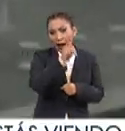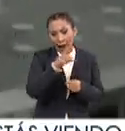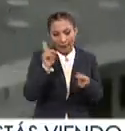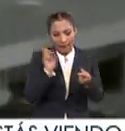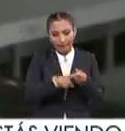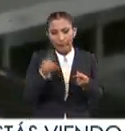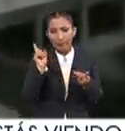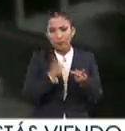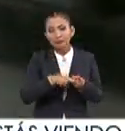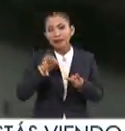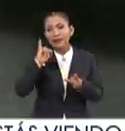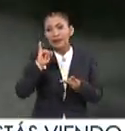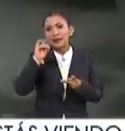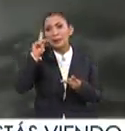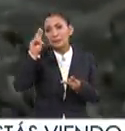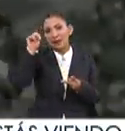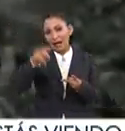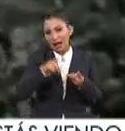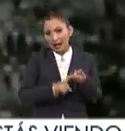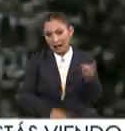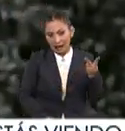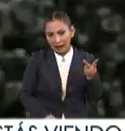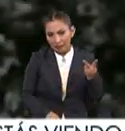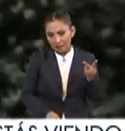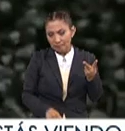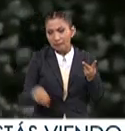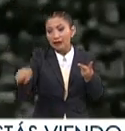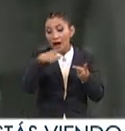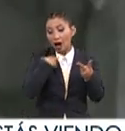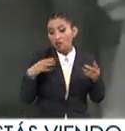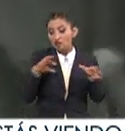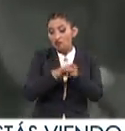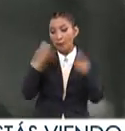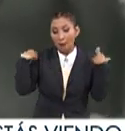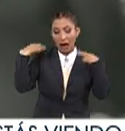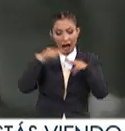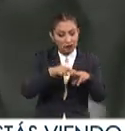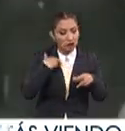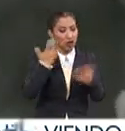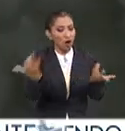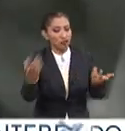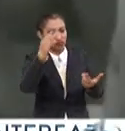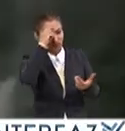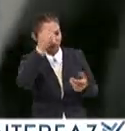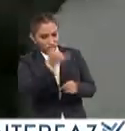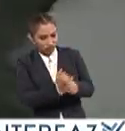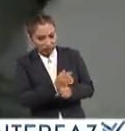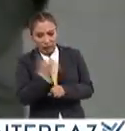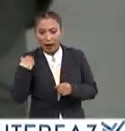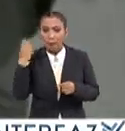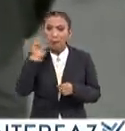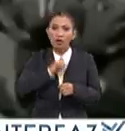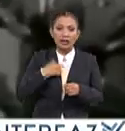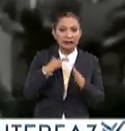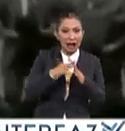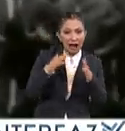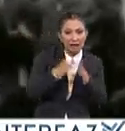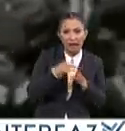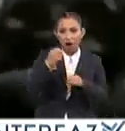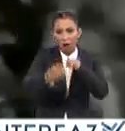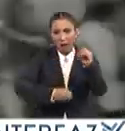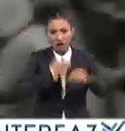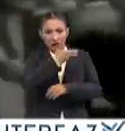de México y el Instituto Politécnico Nacional, que unió a profesores, intelectuales, amas de casa,